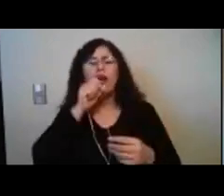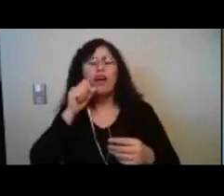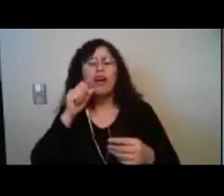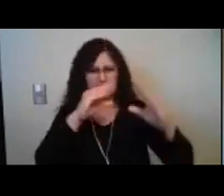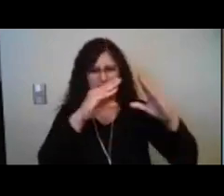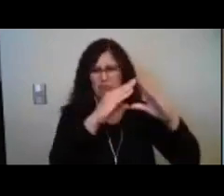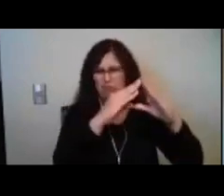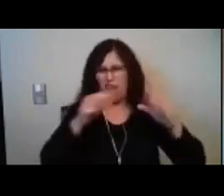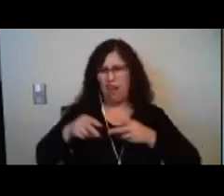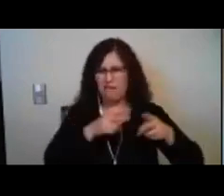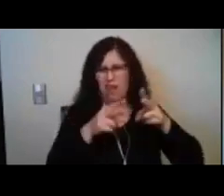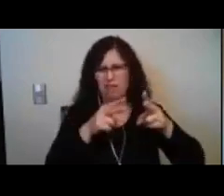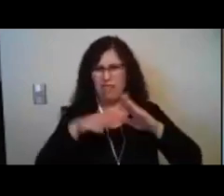¿ya?